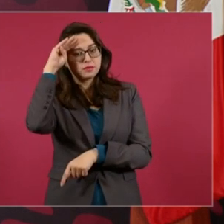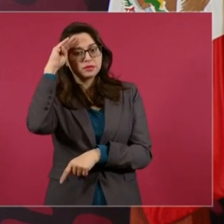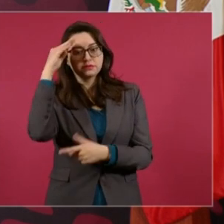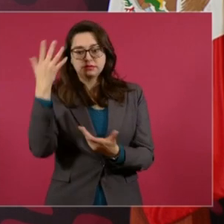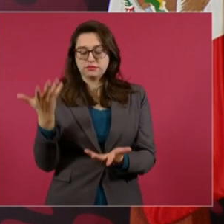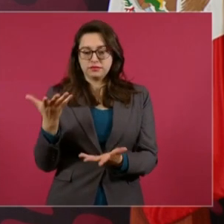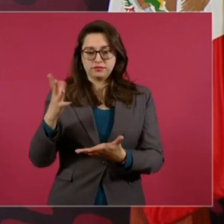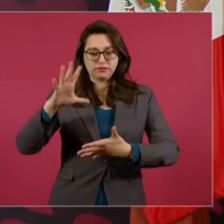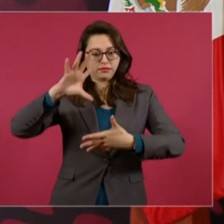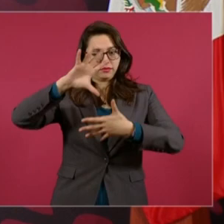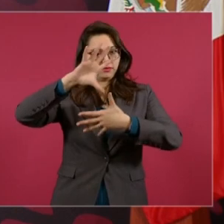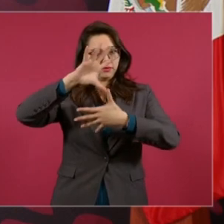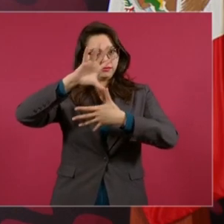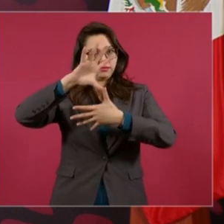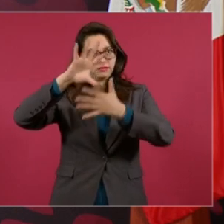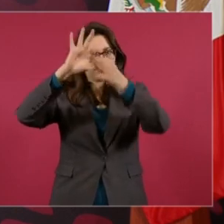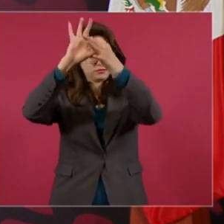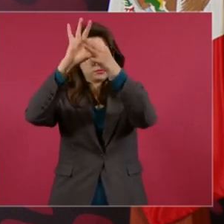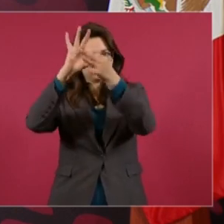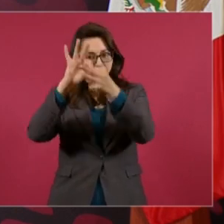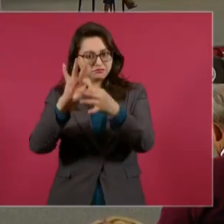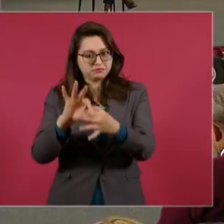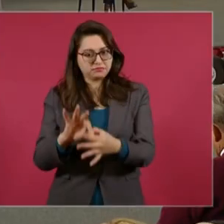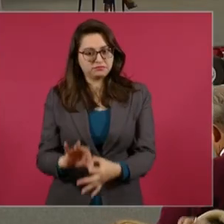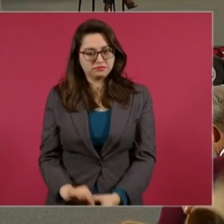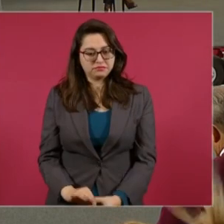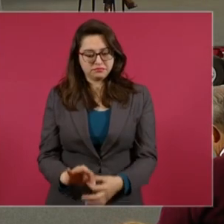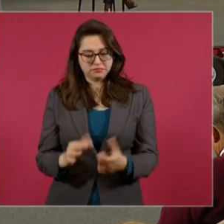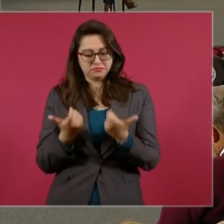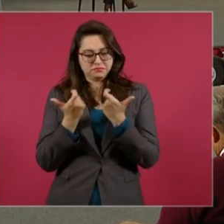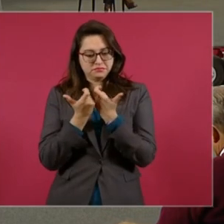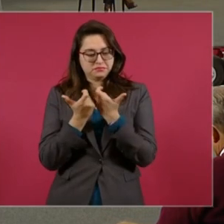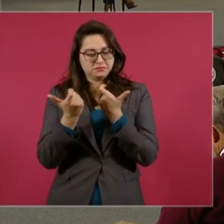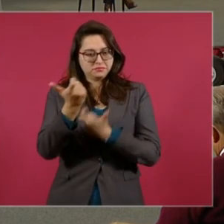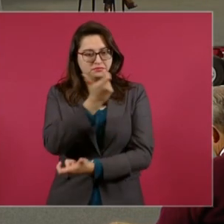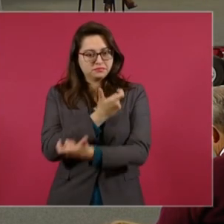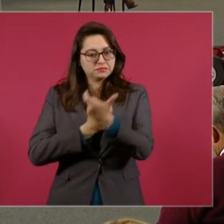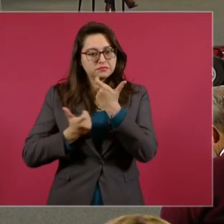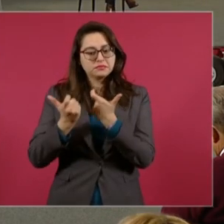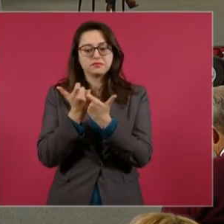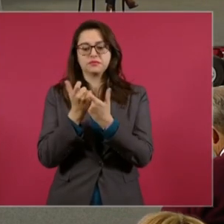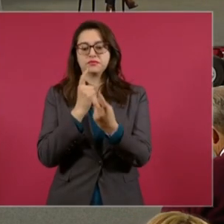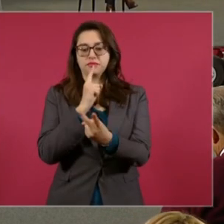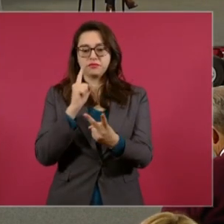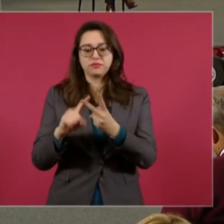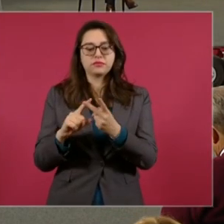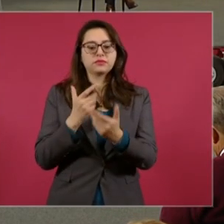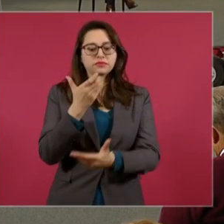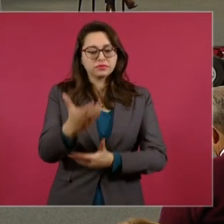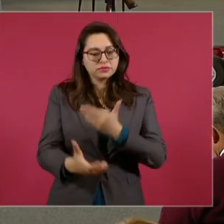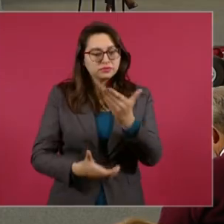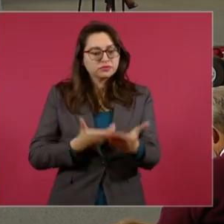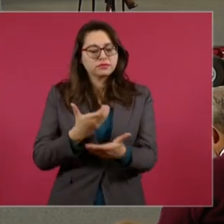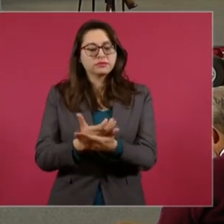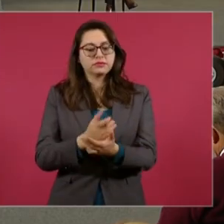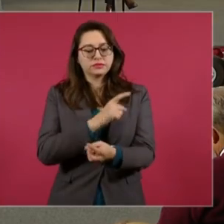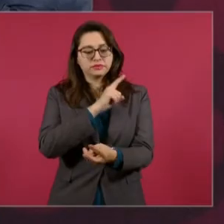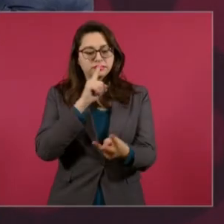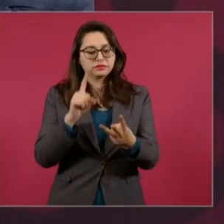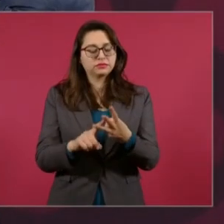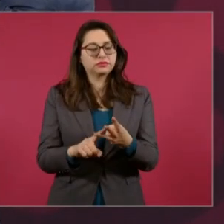de todo el continente, en lo económico, en lo comercial, con